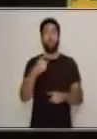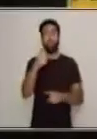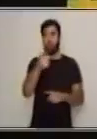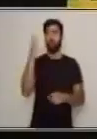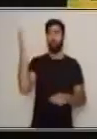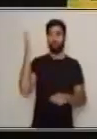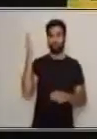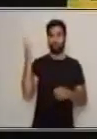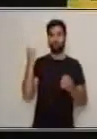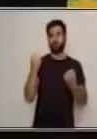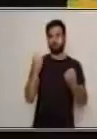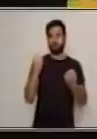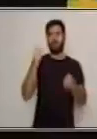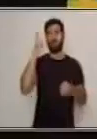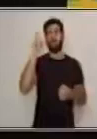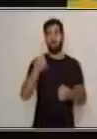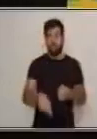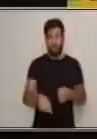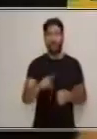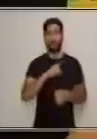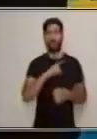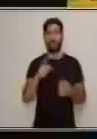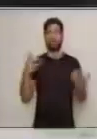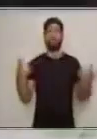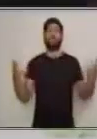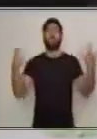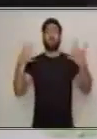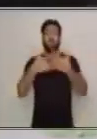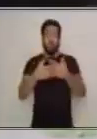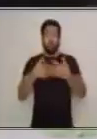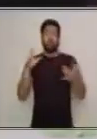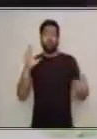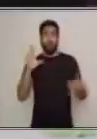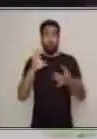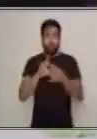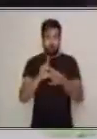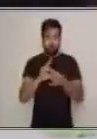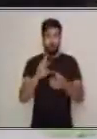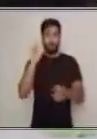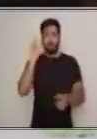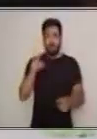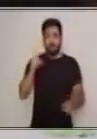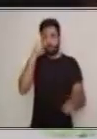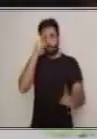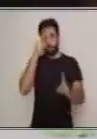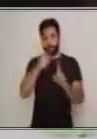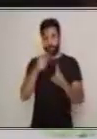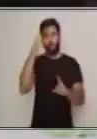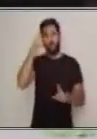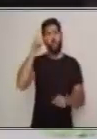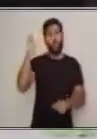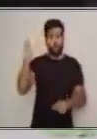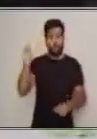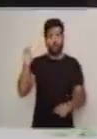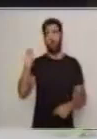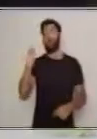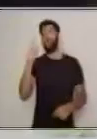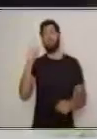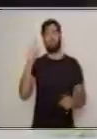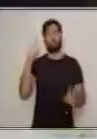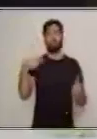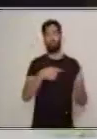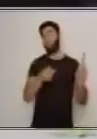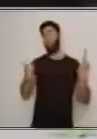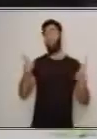algún diálogo tiene que ser unida, tiene que ser coherente, lógica con lo que estás trabajando. De eso habla